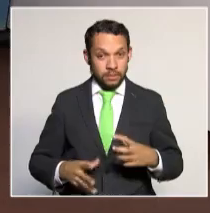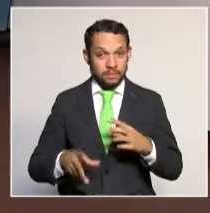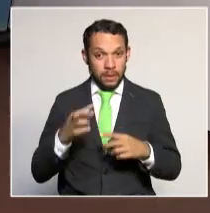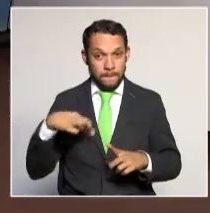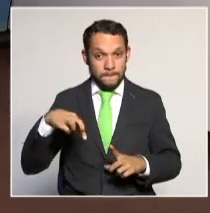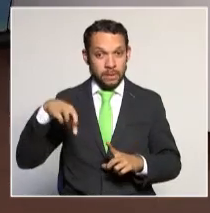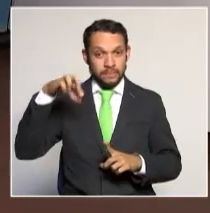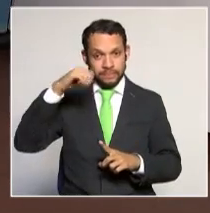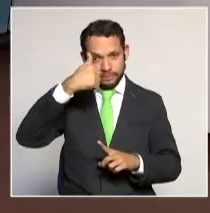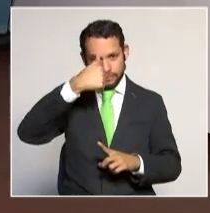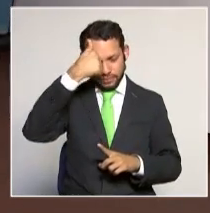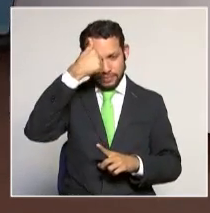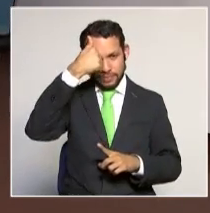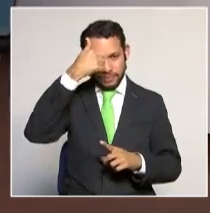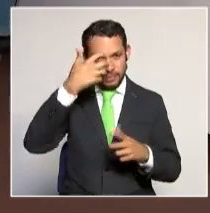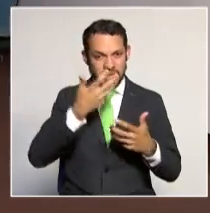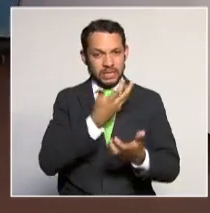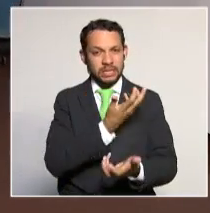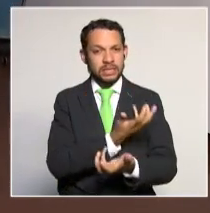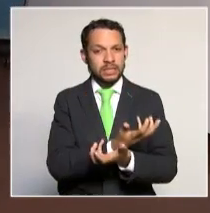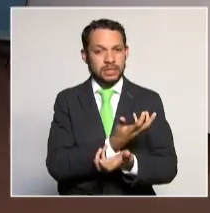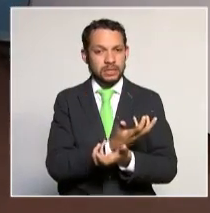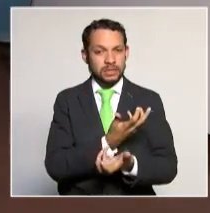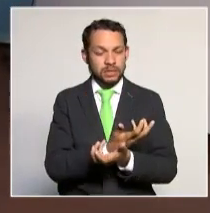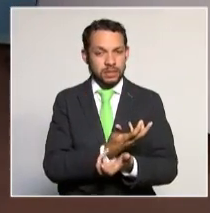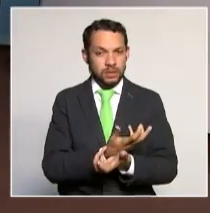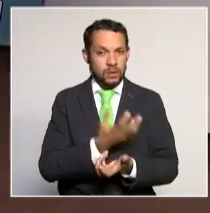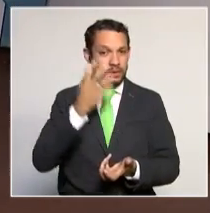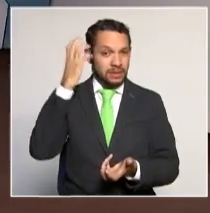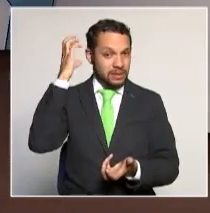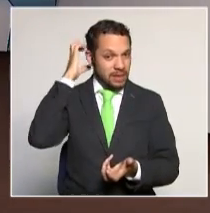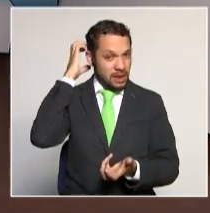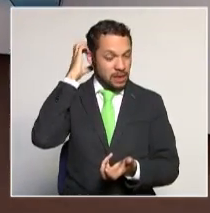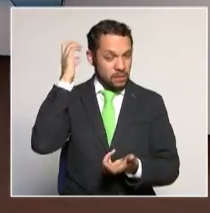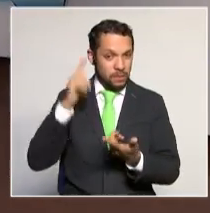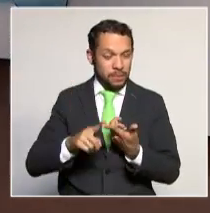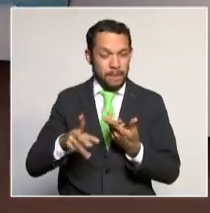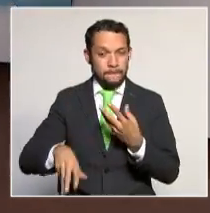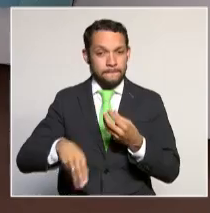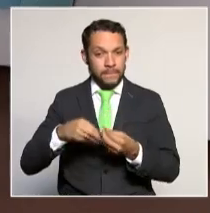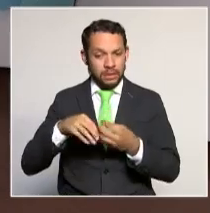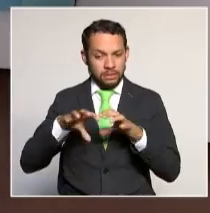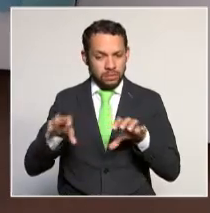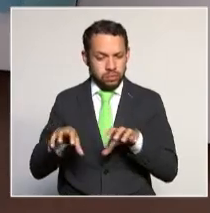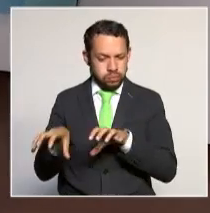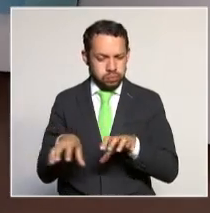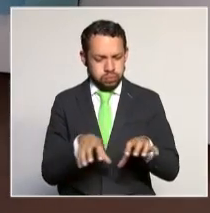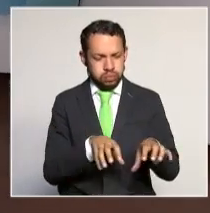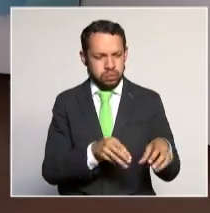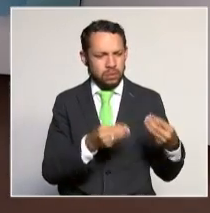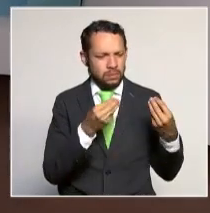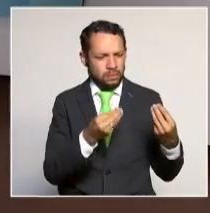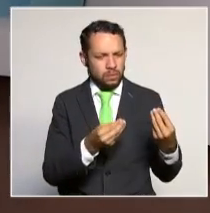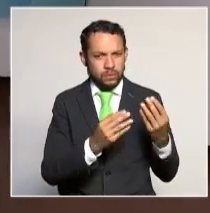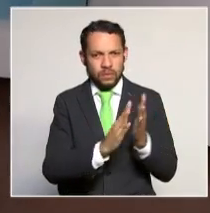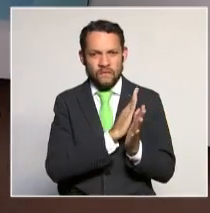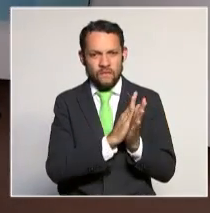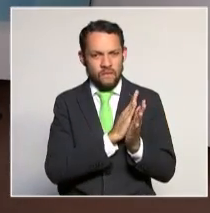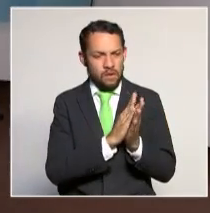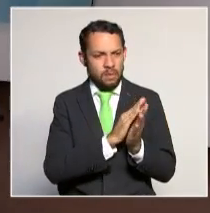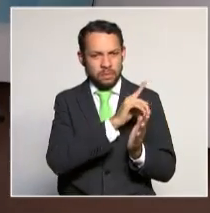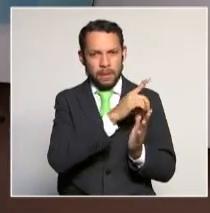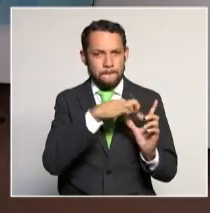PhD en neurociencia y en biología del comportamiento. Es mucha información, es mucha